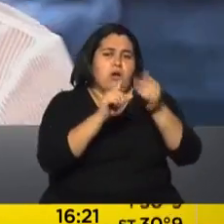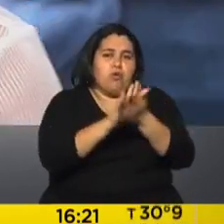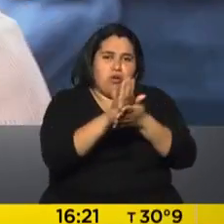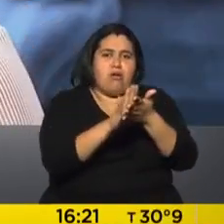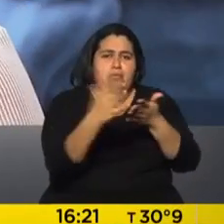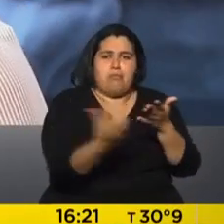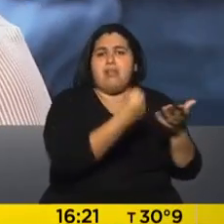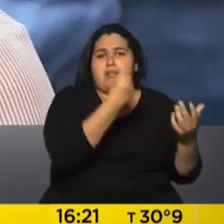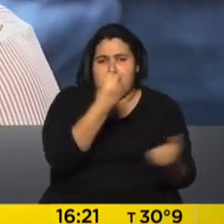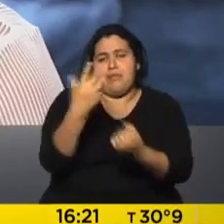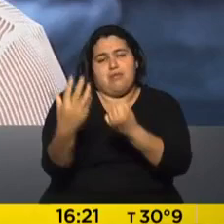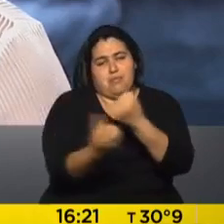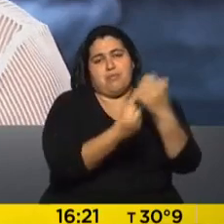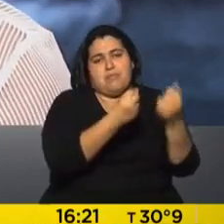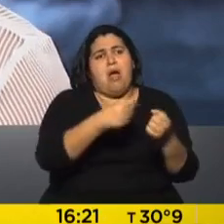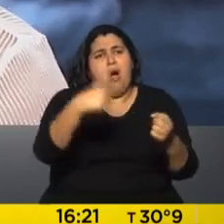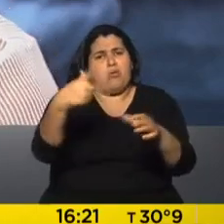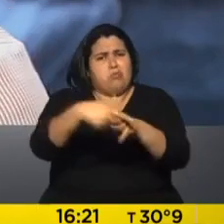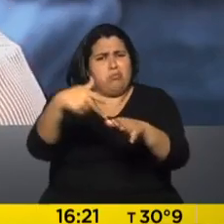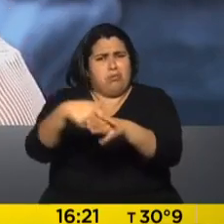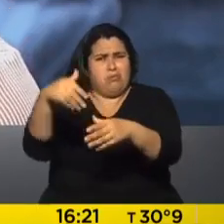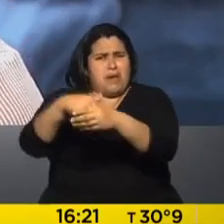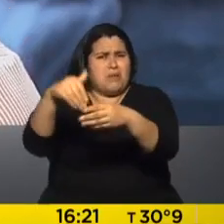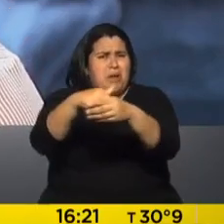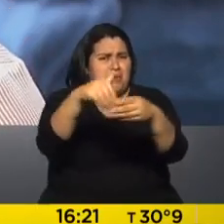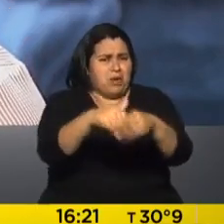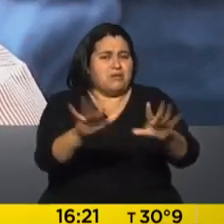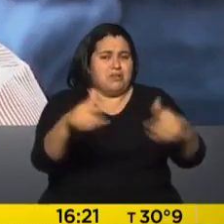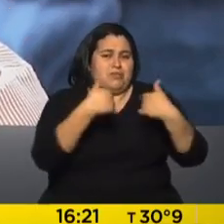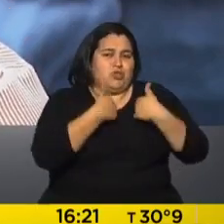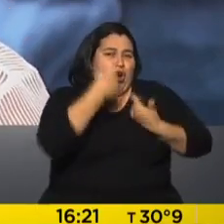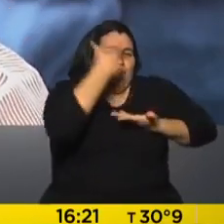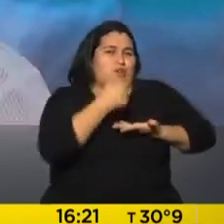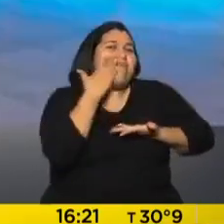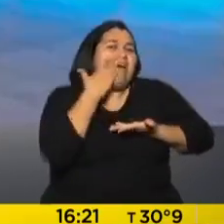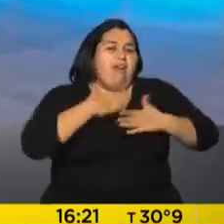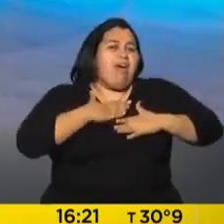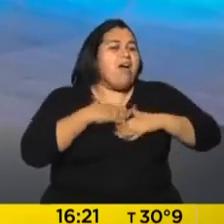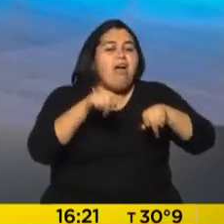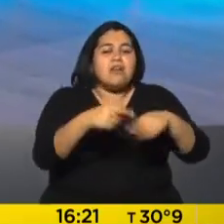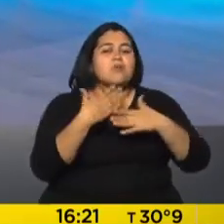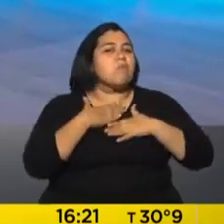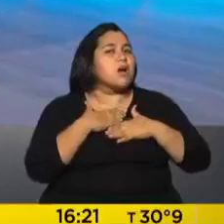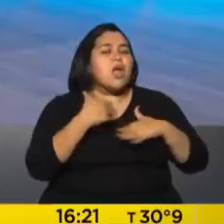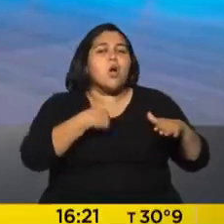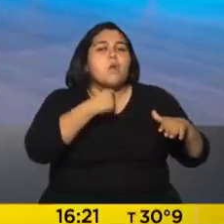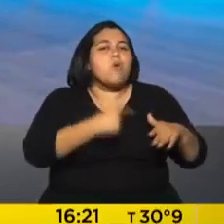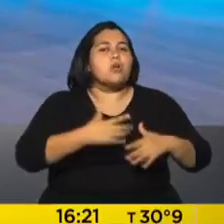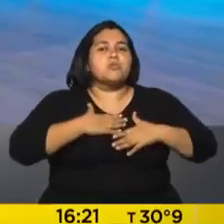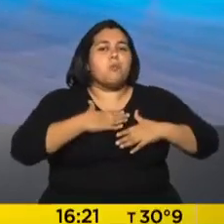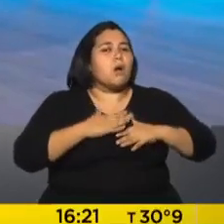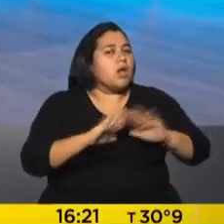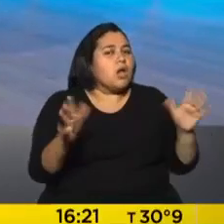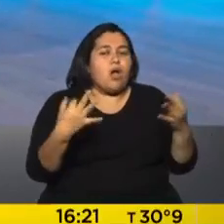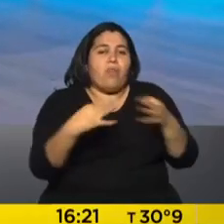Las van a recuperar, se va a destrabar, Ángela. Y porque en definitiva la artista soy yo y eso es mío. O sea, está mi voz ahí, así que tiene que